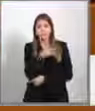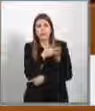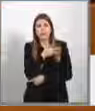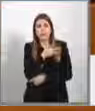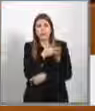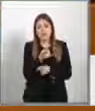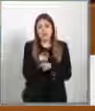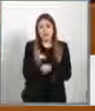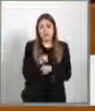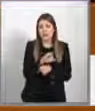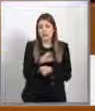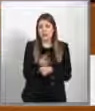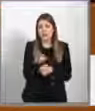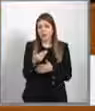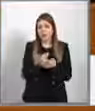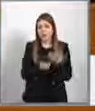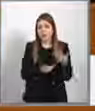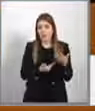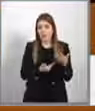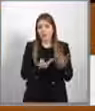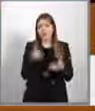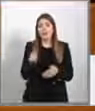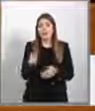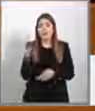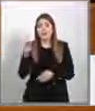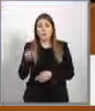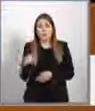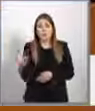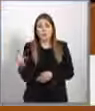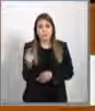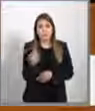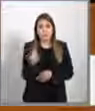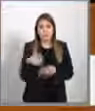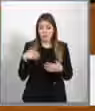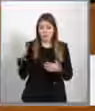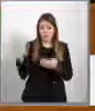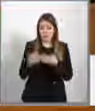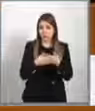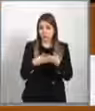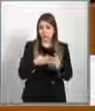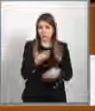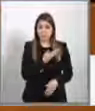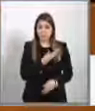dictamen, lo que urge es que el próximo presidente tenga